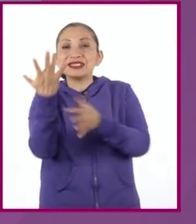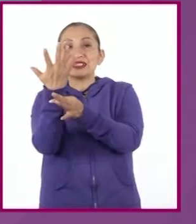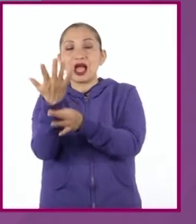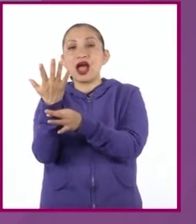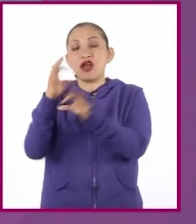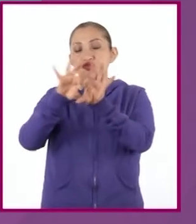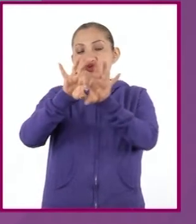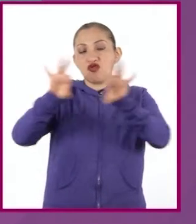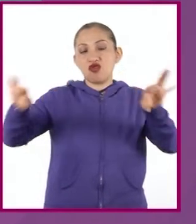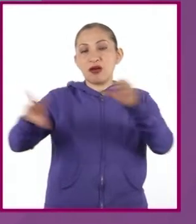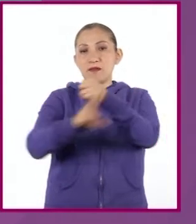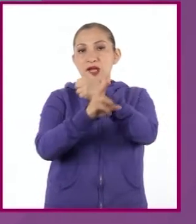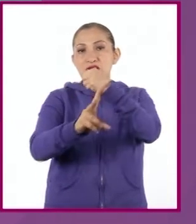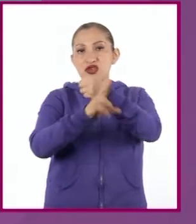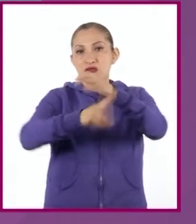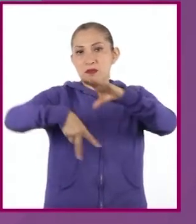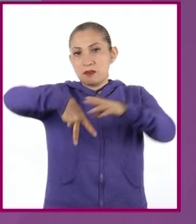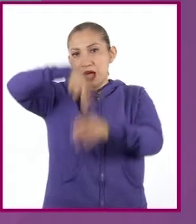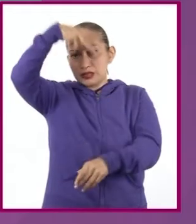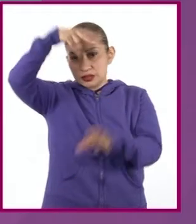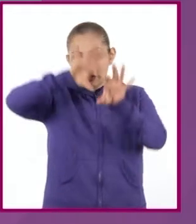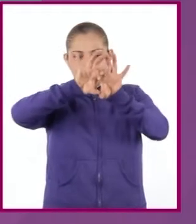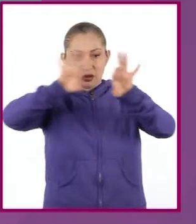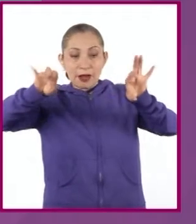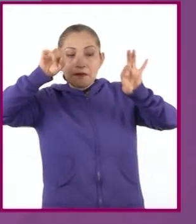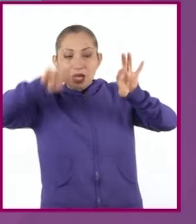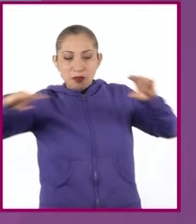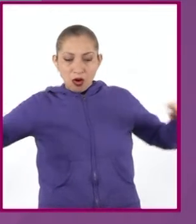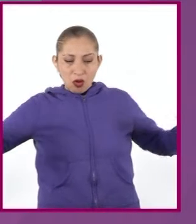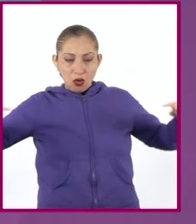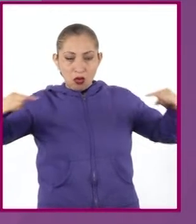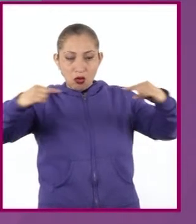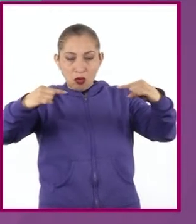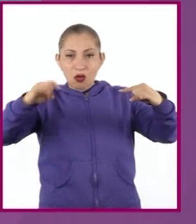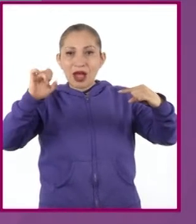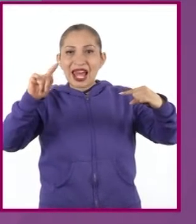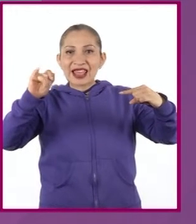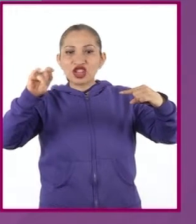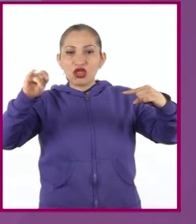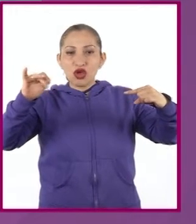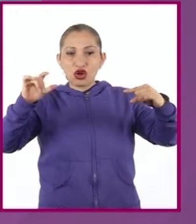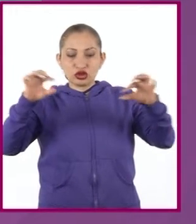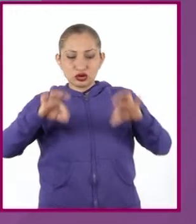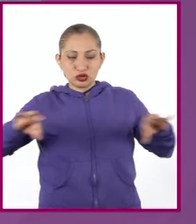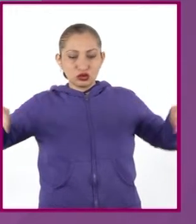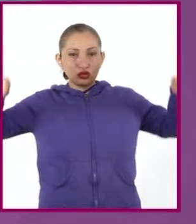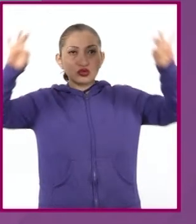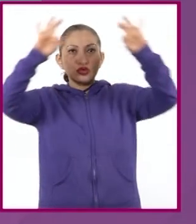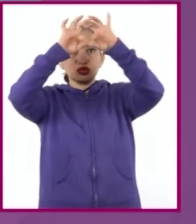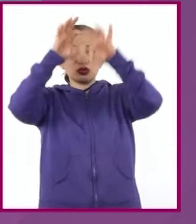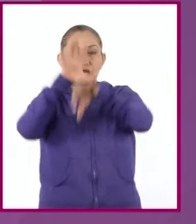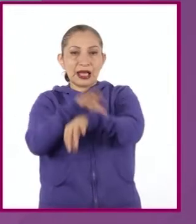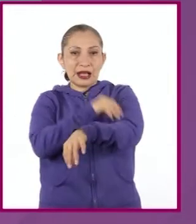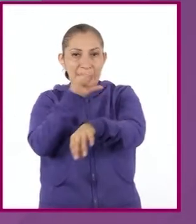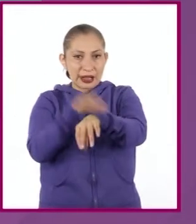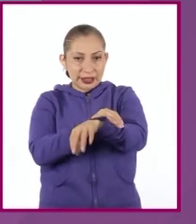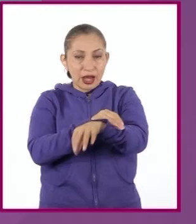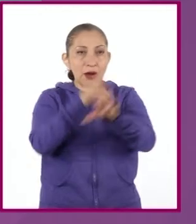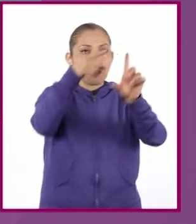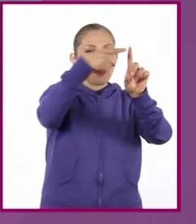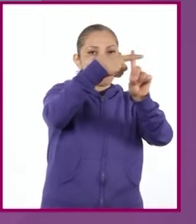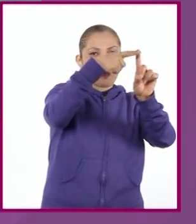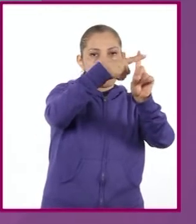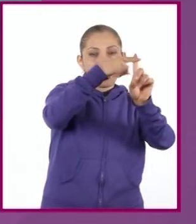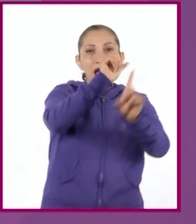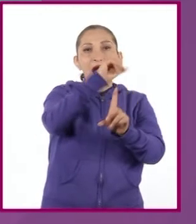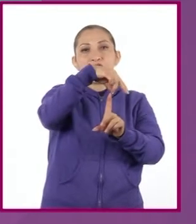con tubos de vidrio al vacío, dentro de los cuales había dos electrodos conectados a una fuente de energía, uno positivo,